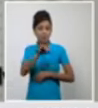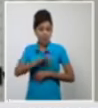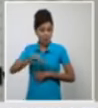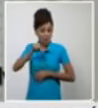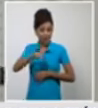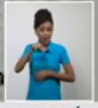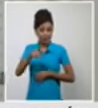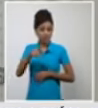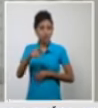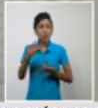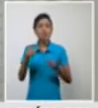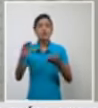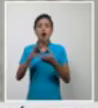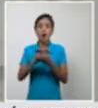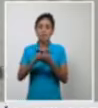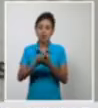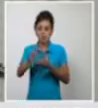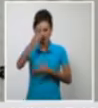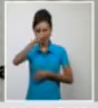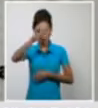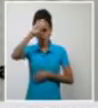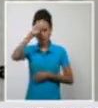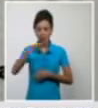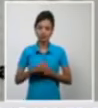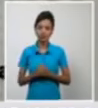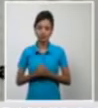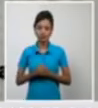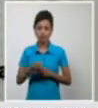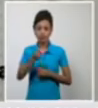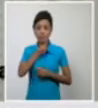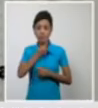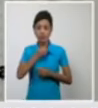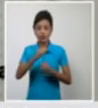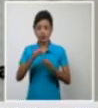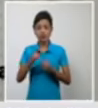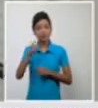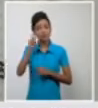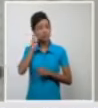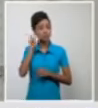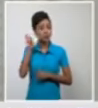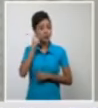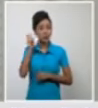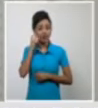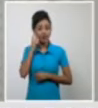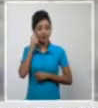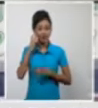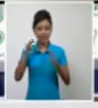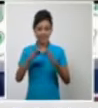tantos amigos del mundo entero. Ha sido un reporte especial de Dianic Flores desde casa.